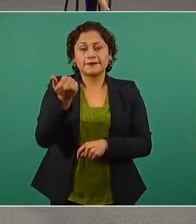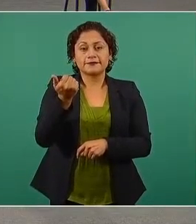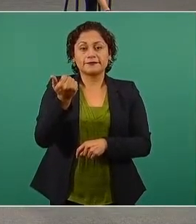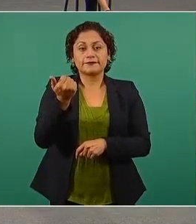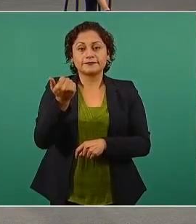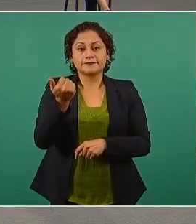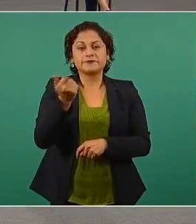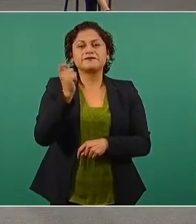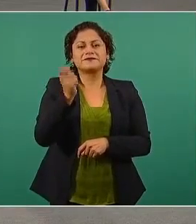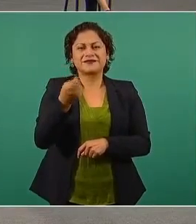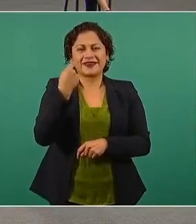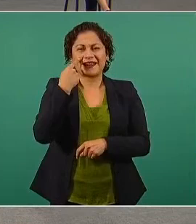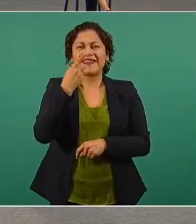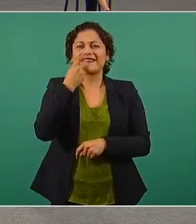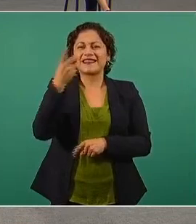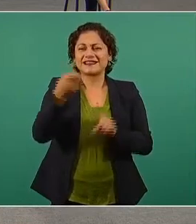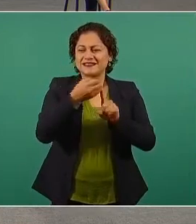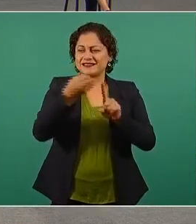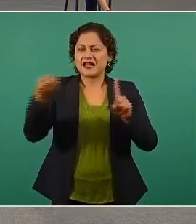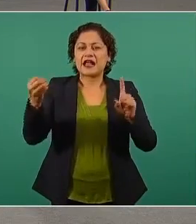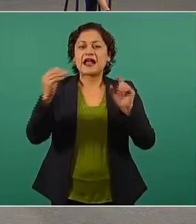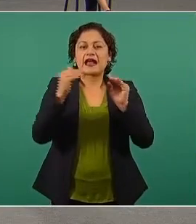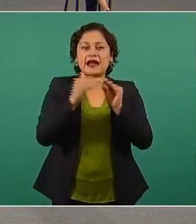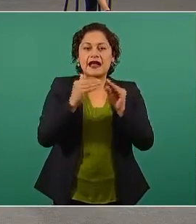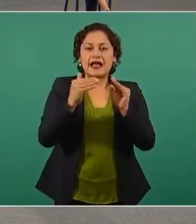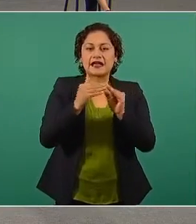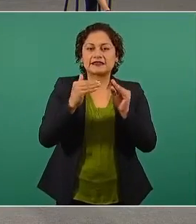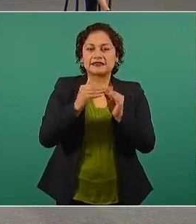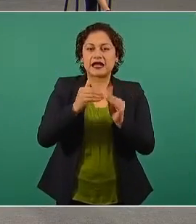cuál es la Casa del Dolor Ajeno.